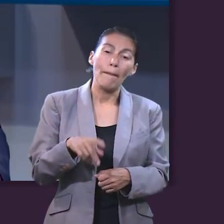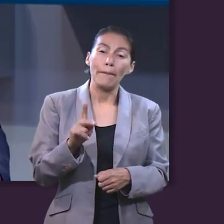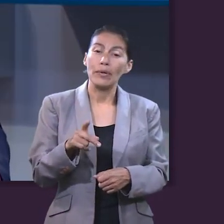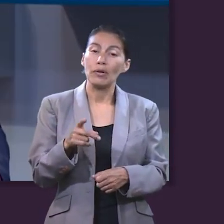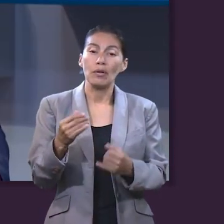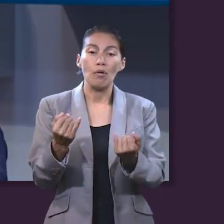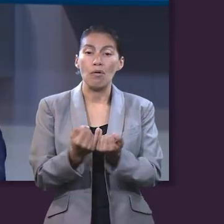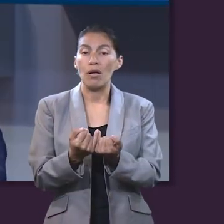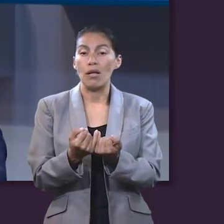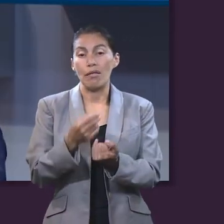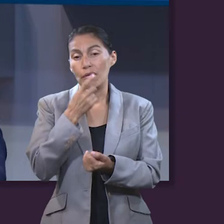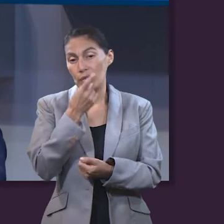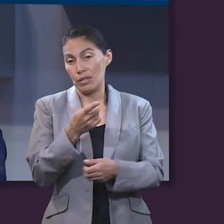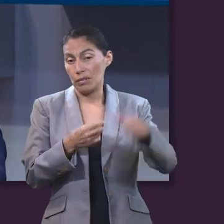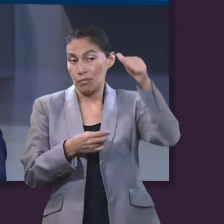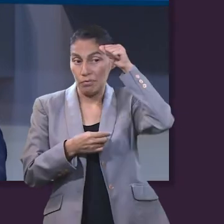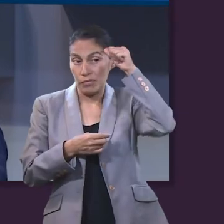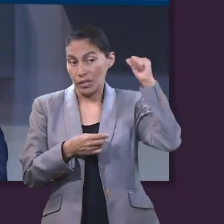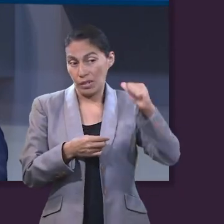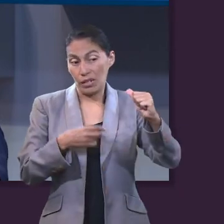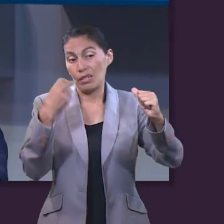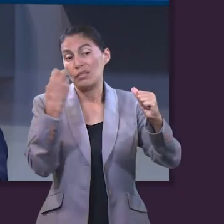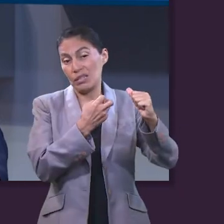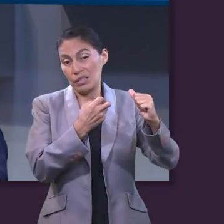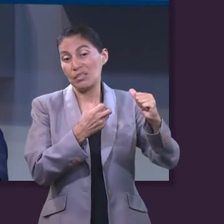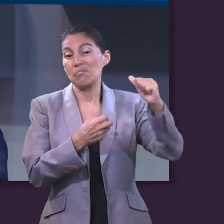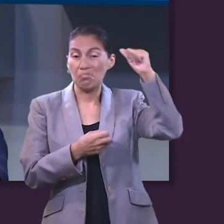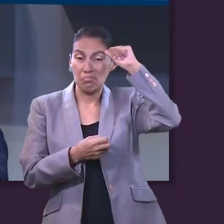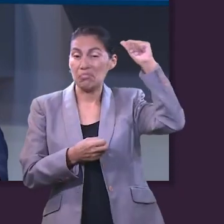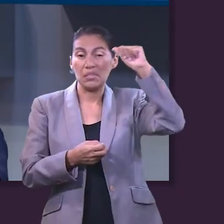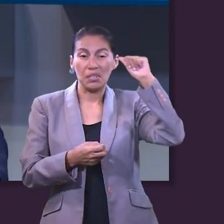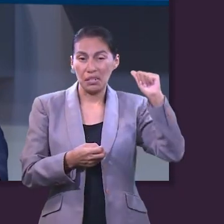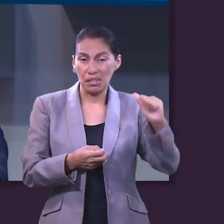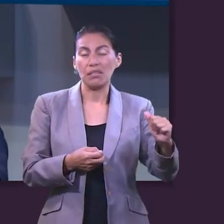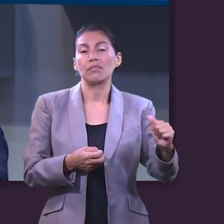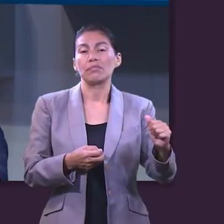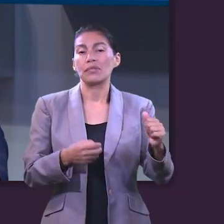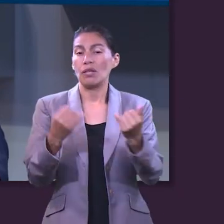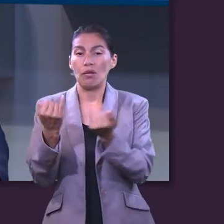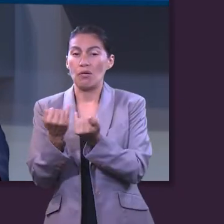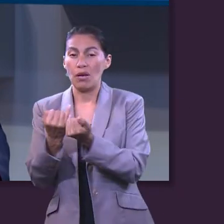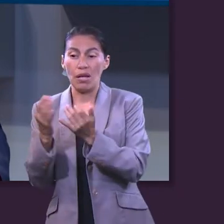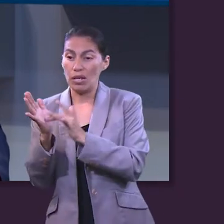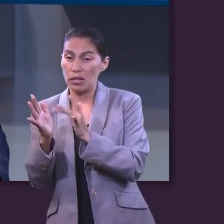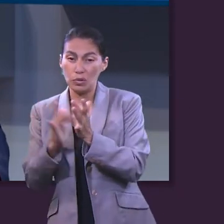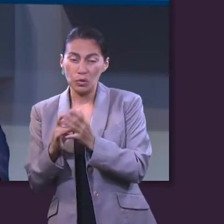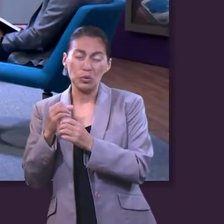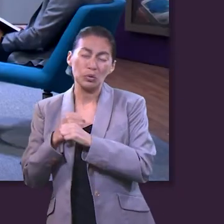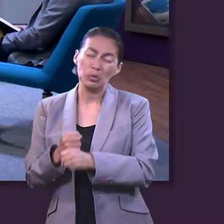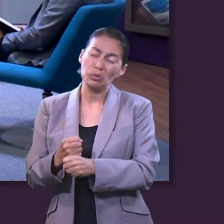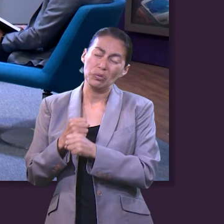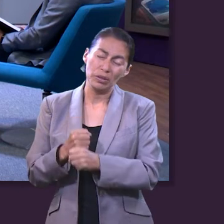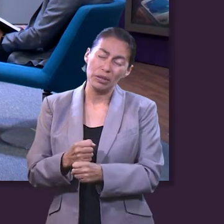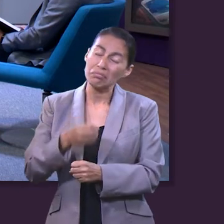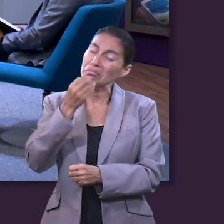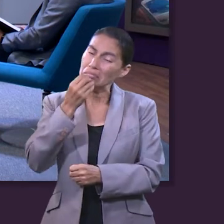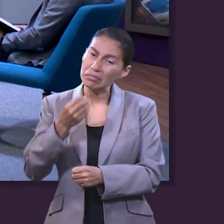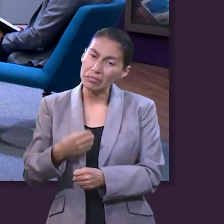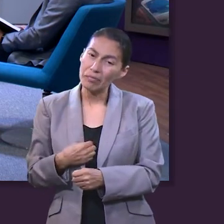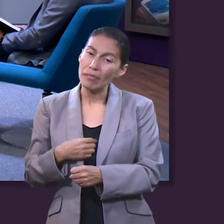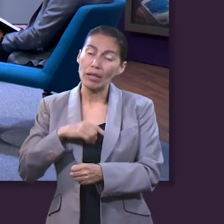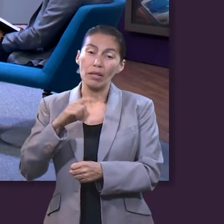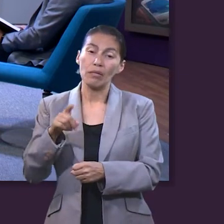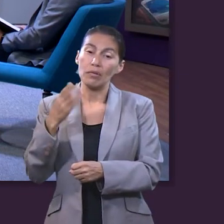sufrimiento, nosotros debemos de llamar al pecado por su nombre, ¿no? Y aunque lo tengamos que batallar, sufrir,